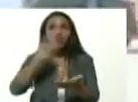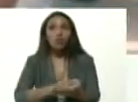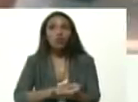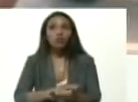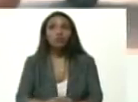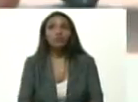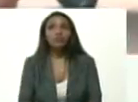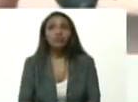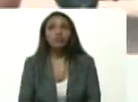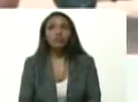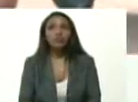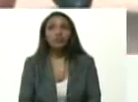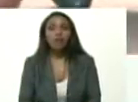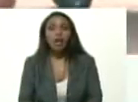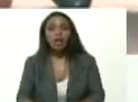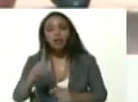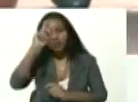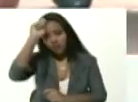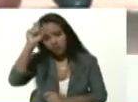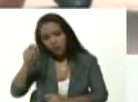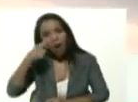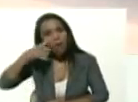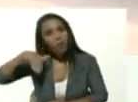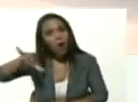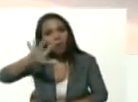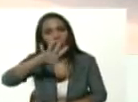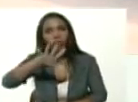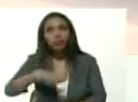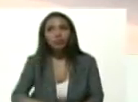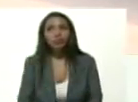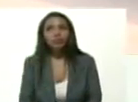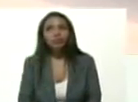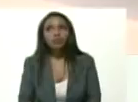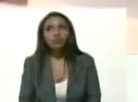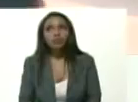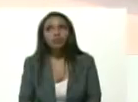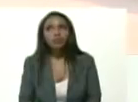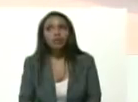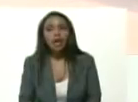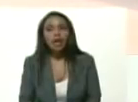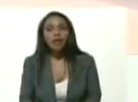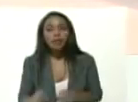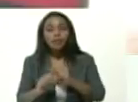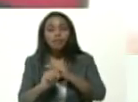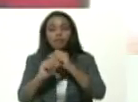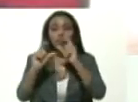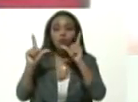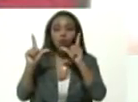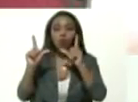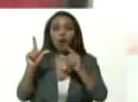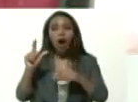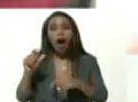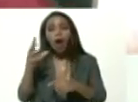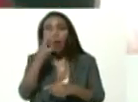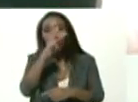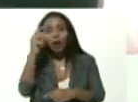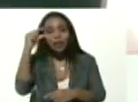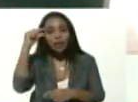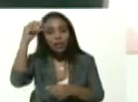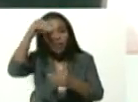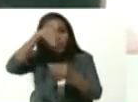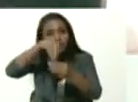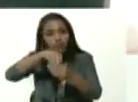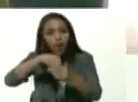Bolivariana, en homenaje a nuestro pueblo, en gesto de admiración a la cuarentena nacional, a